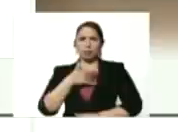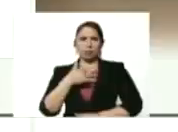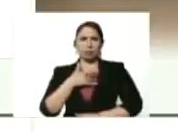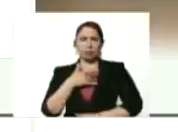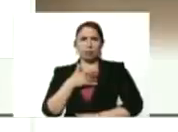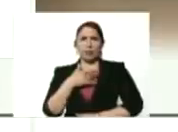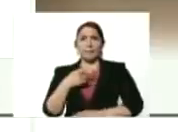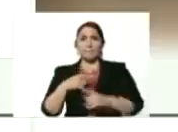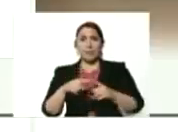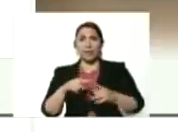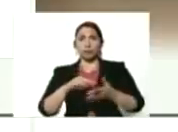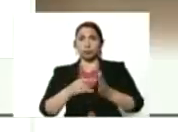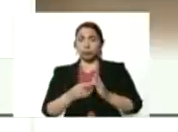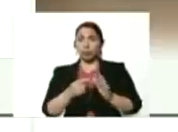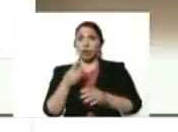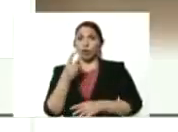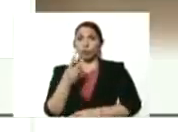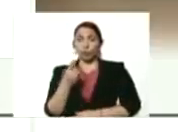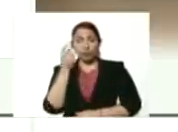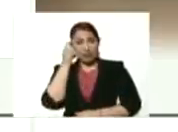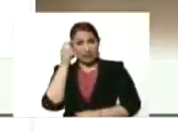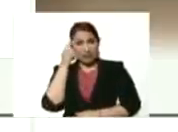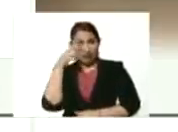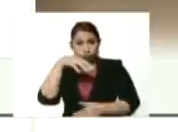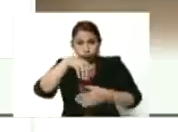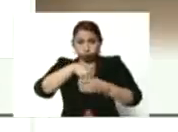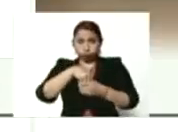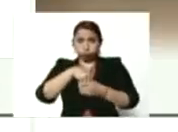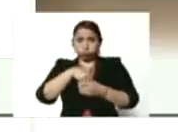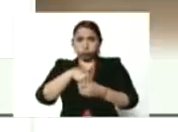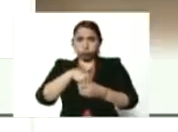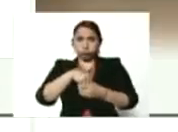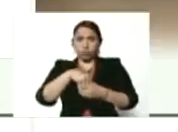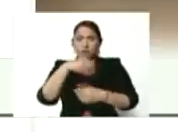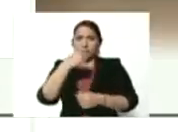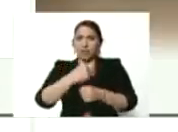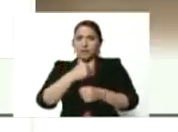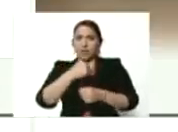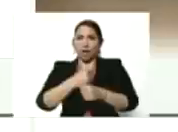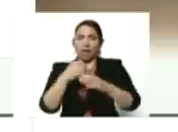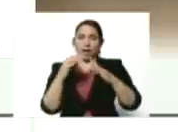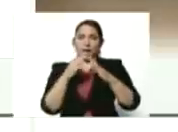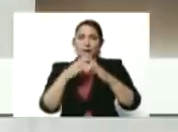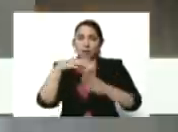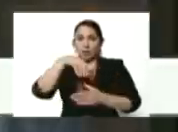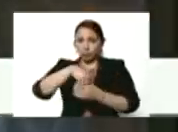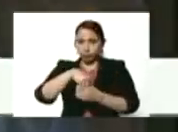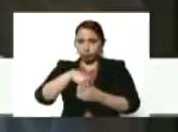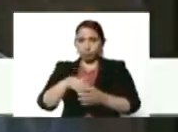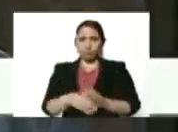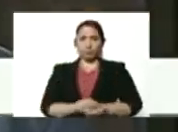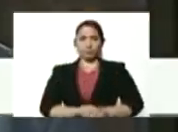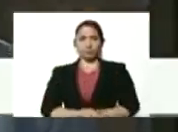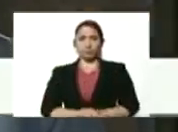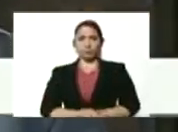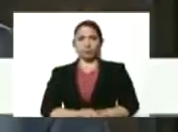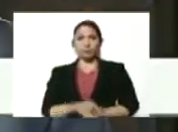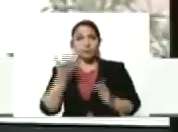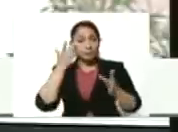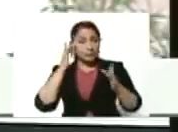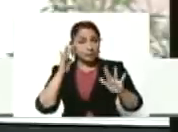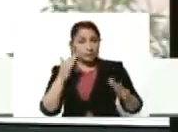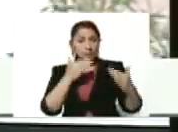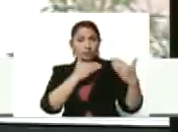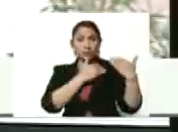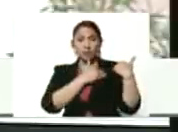embargo, cumplirá los días prescritos de confinamiento y trabajará desde su casa. Según los